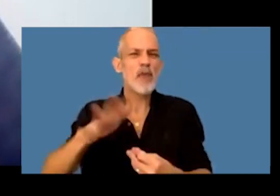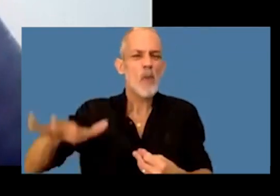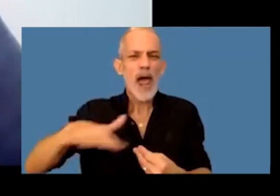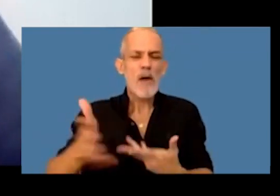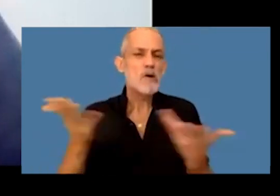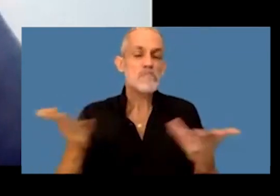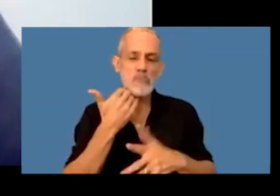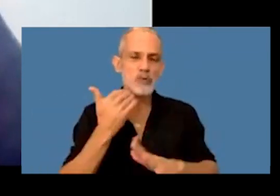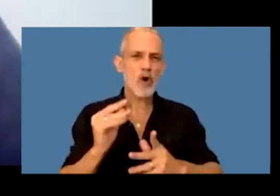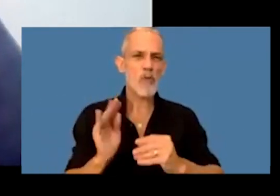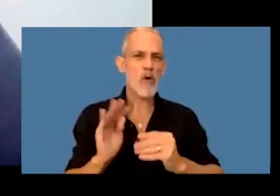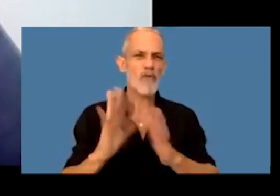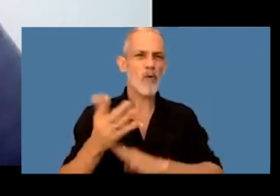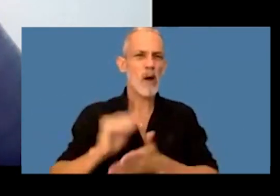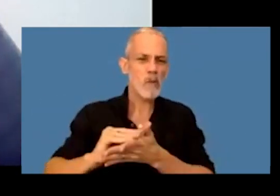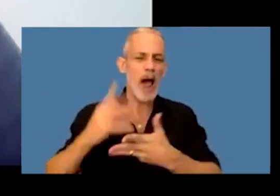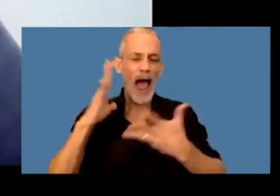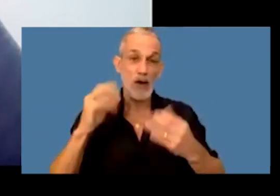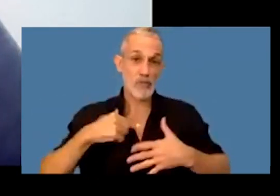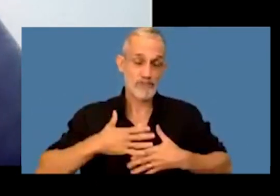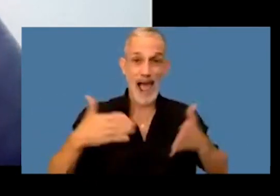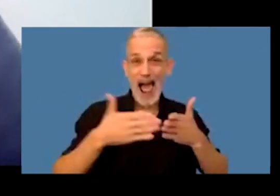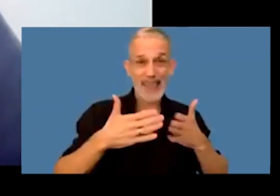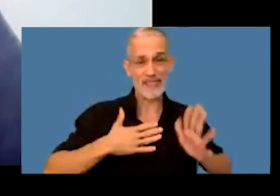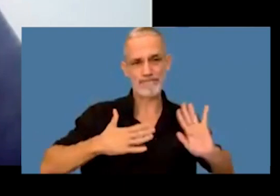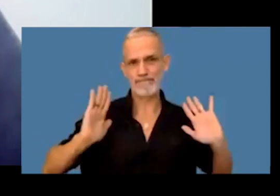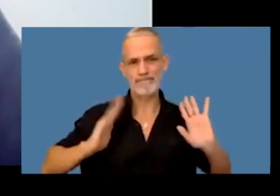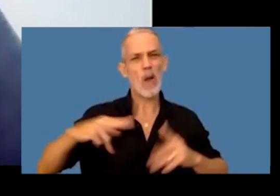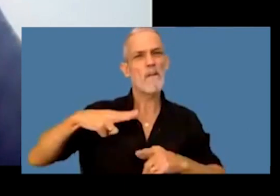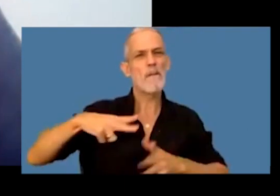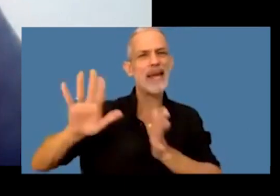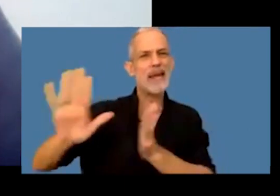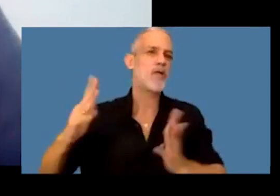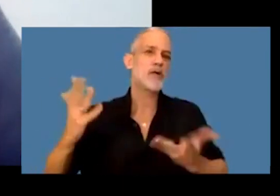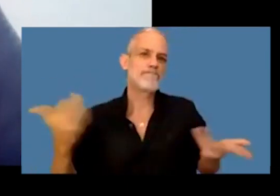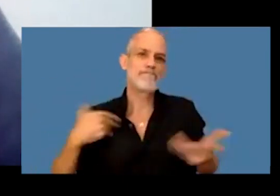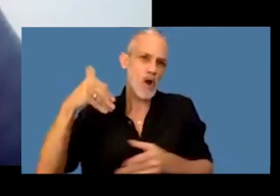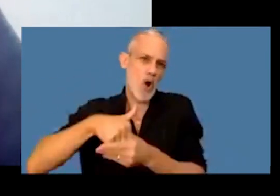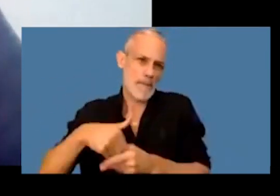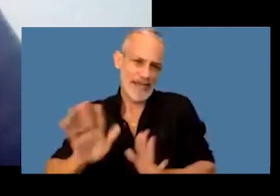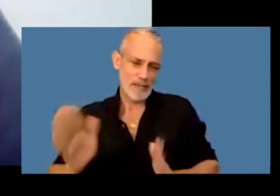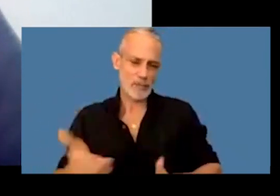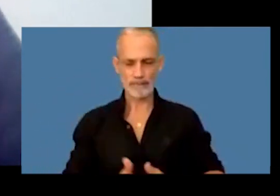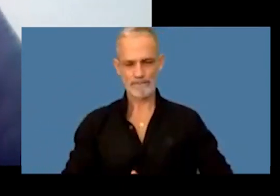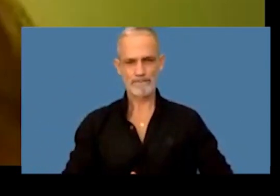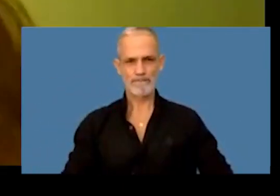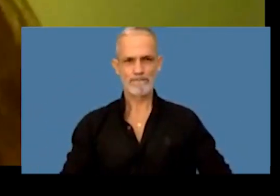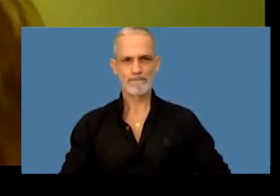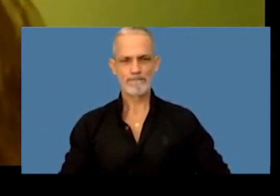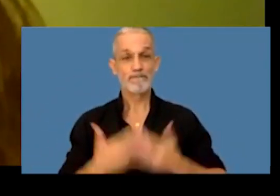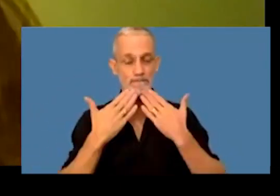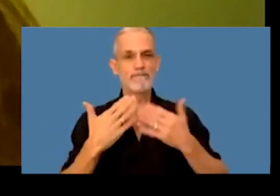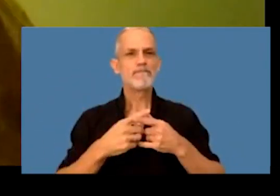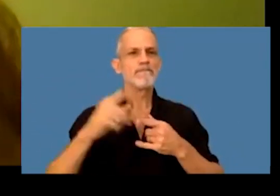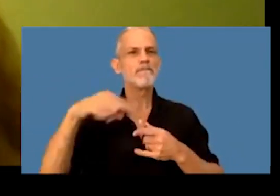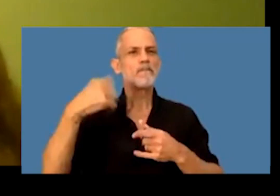de intervención. Nosotros no tenemos competencia con lo privado. Perfecto, no, clarísimo. Acá una persona dice,